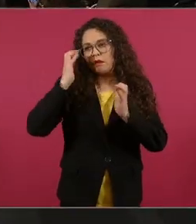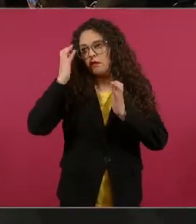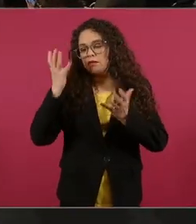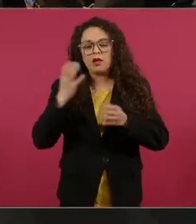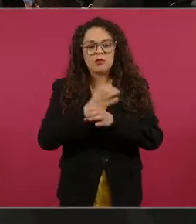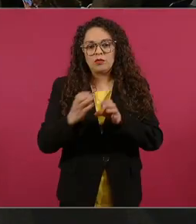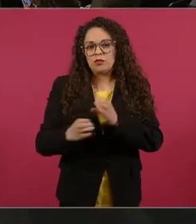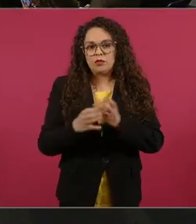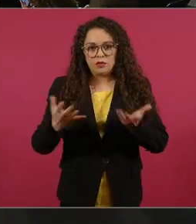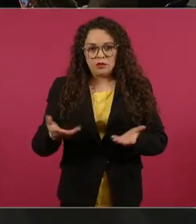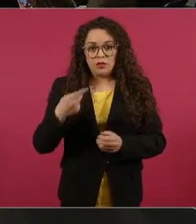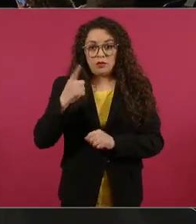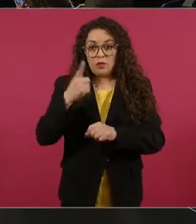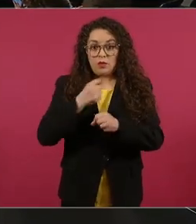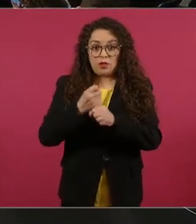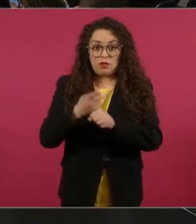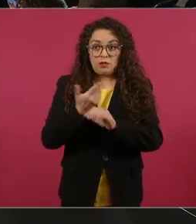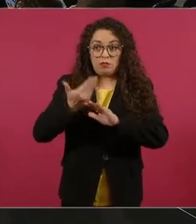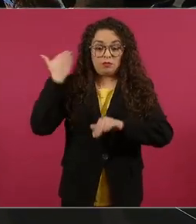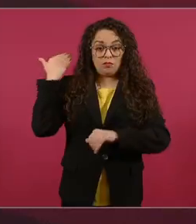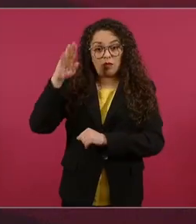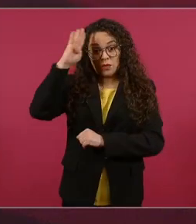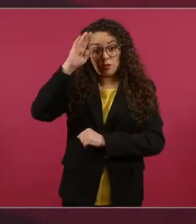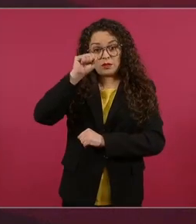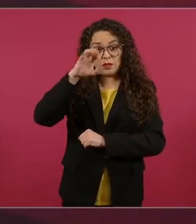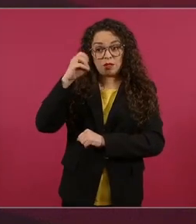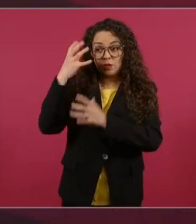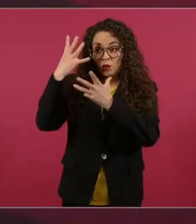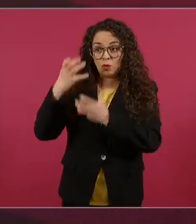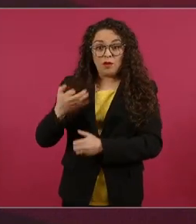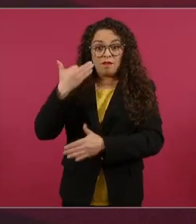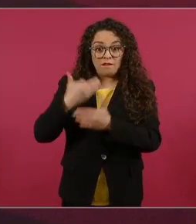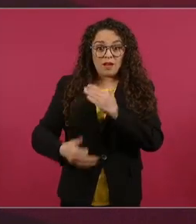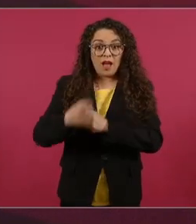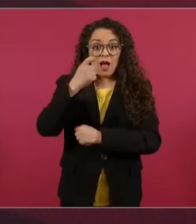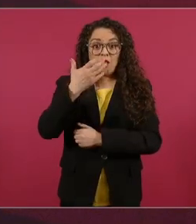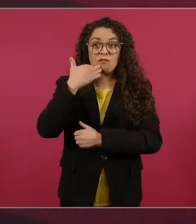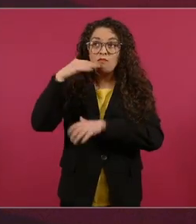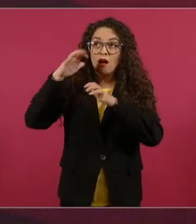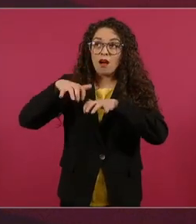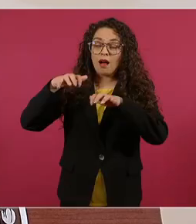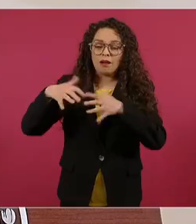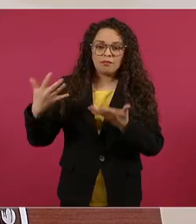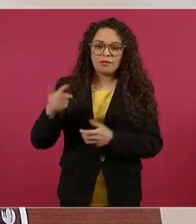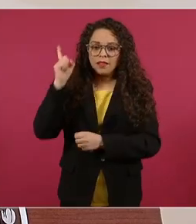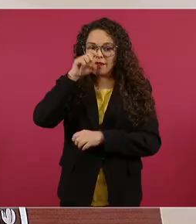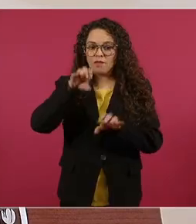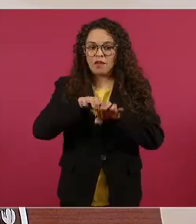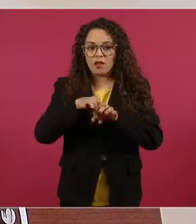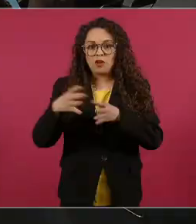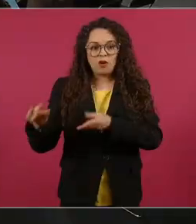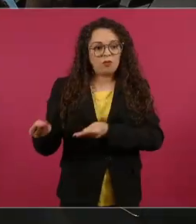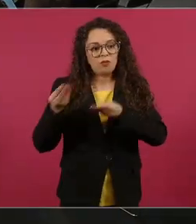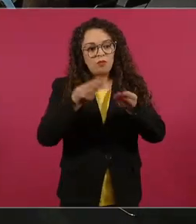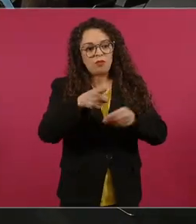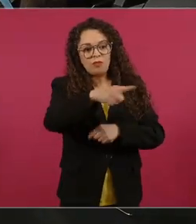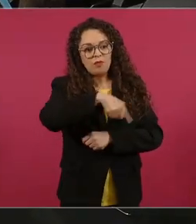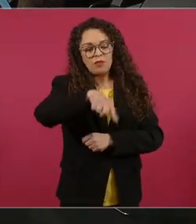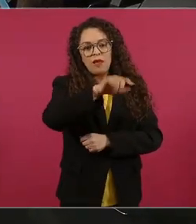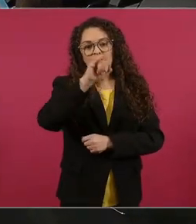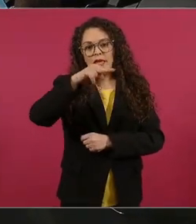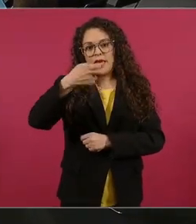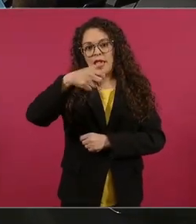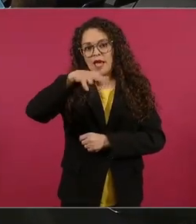año pasado, pues definitivamente no se puede pensar en ampliar la superficie para alimentar ese ingenio. Secretario, solamente